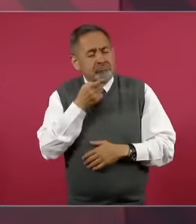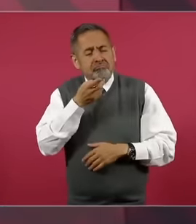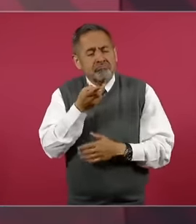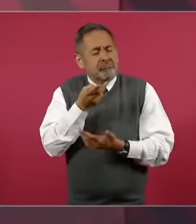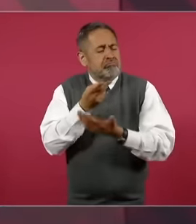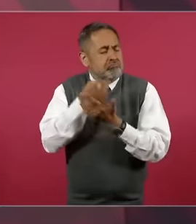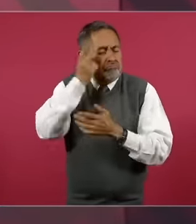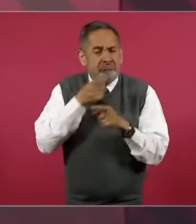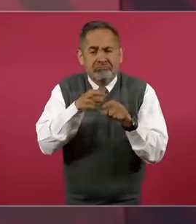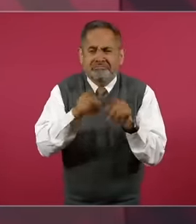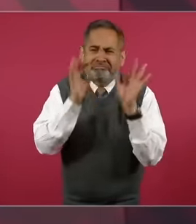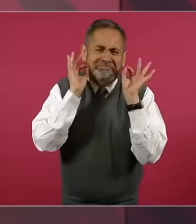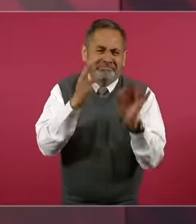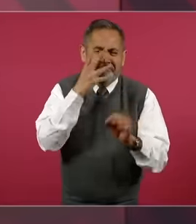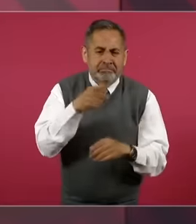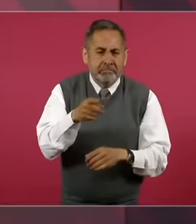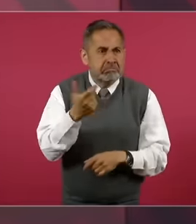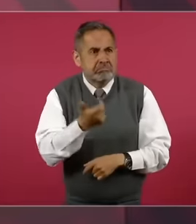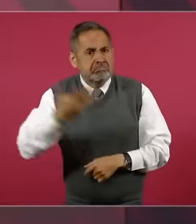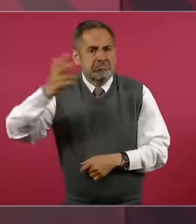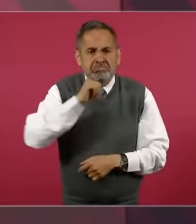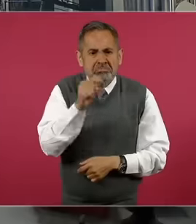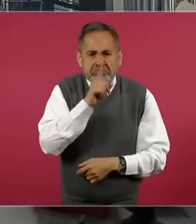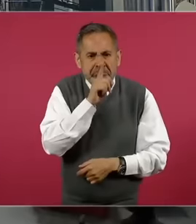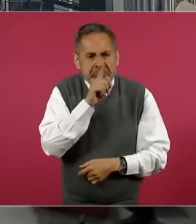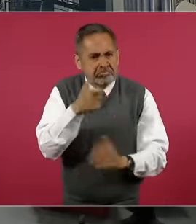No es caro.